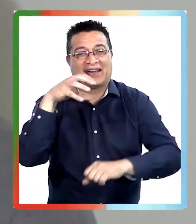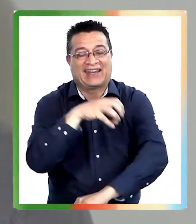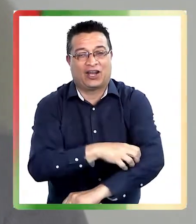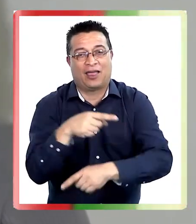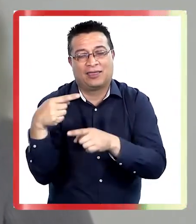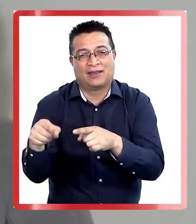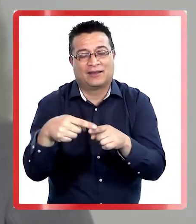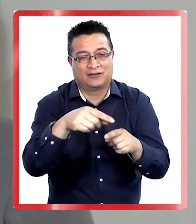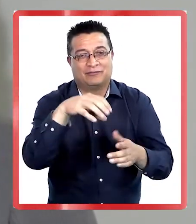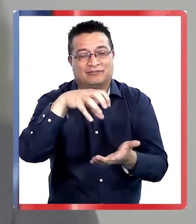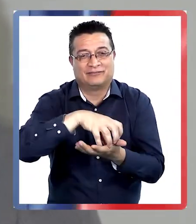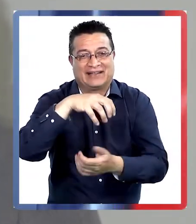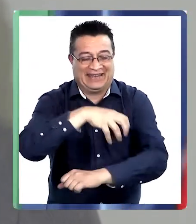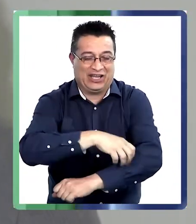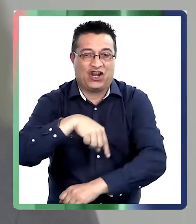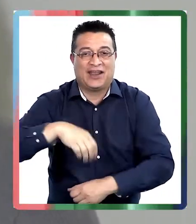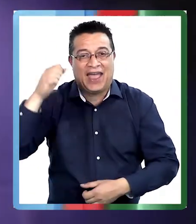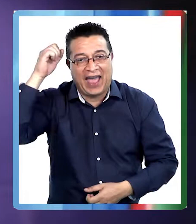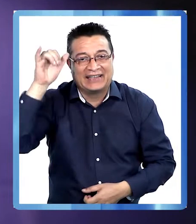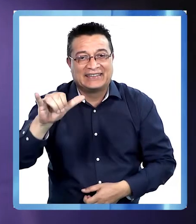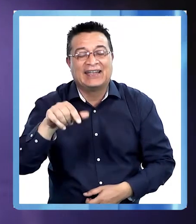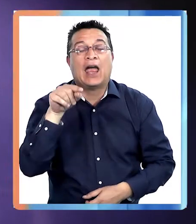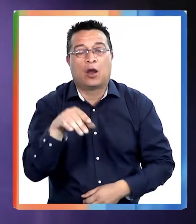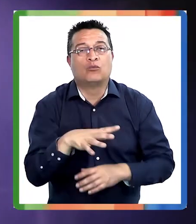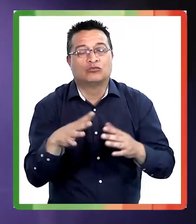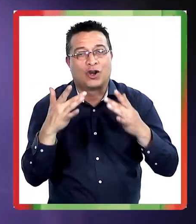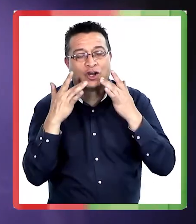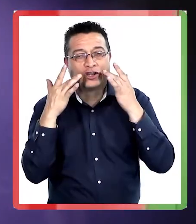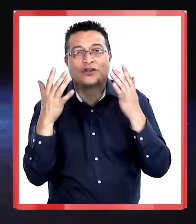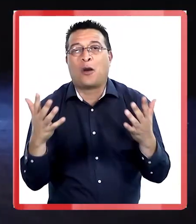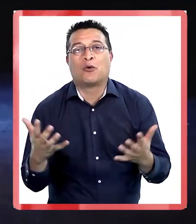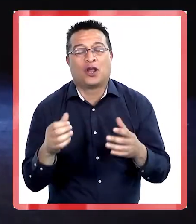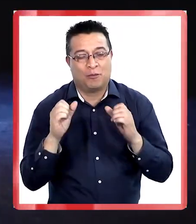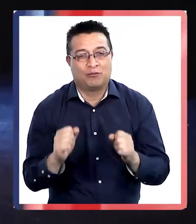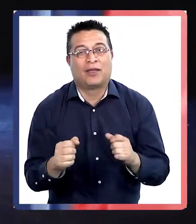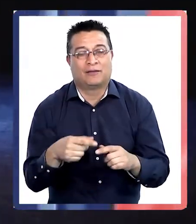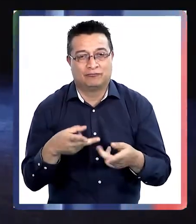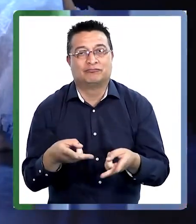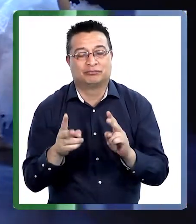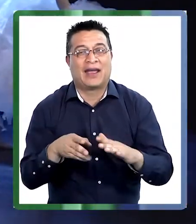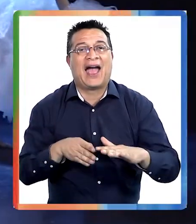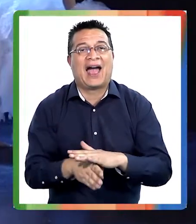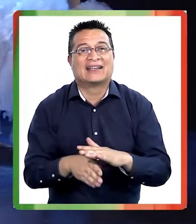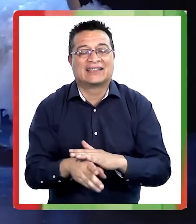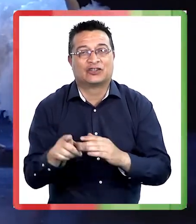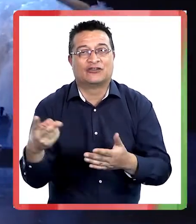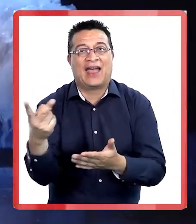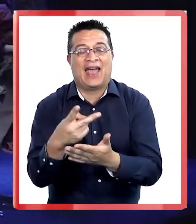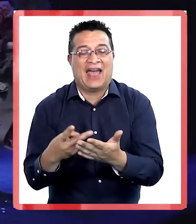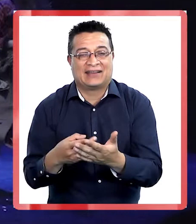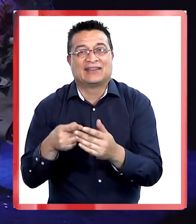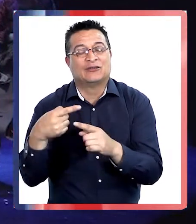región de Aysén. Que eso nos pone muy contentos porque podemos así favorecer el acceso, ¿no es cierto?, a las artes escénicas con los